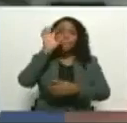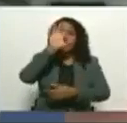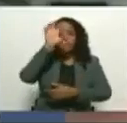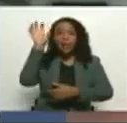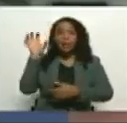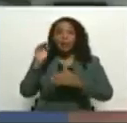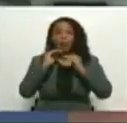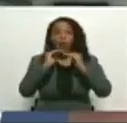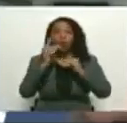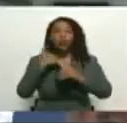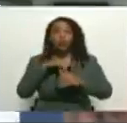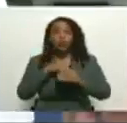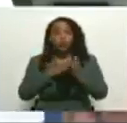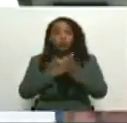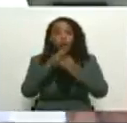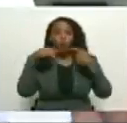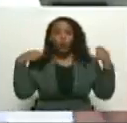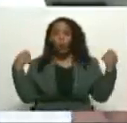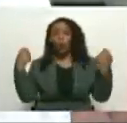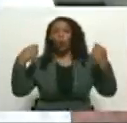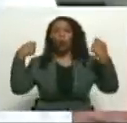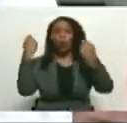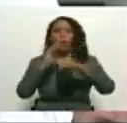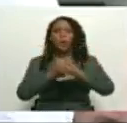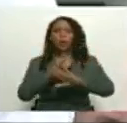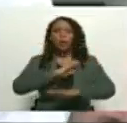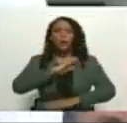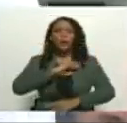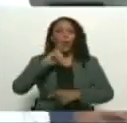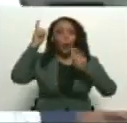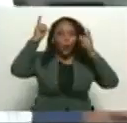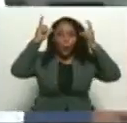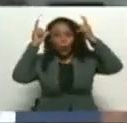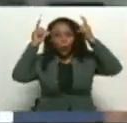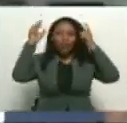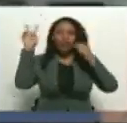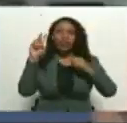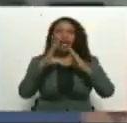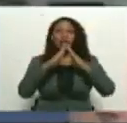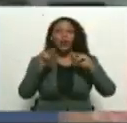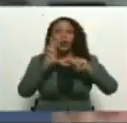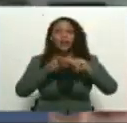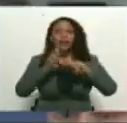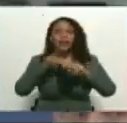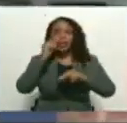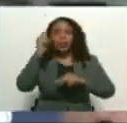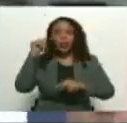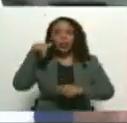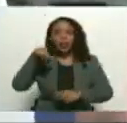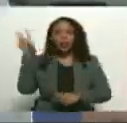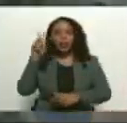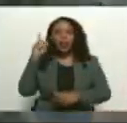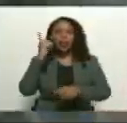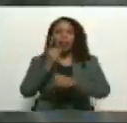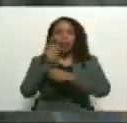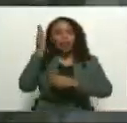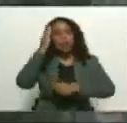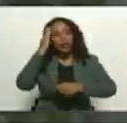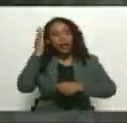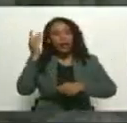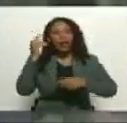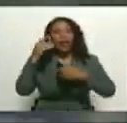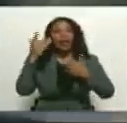hemos emprendido una campaña porque es el oso de Venezuela. Y todos los niños, todas las niñas venezolanas deben conocer la importancia de